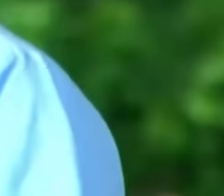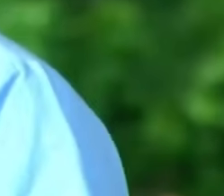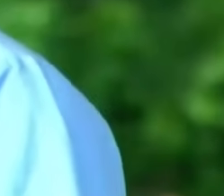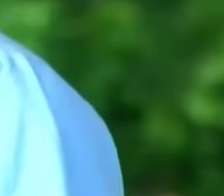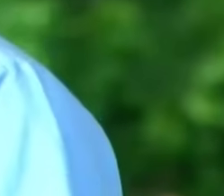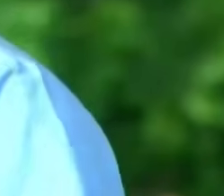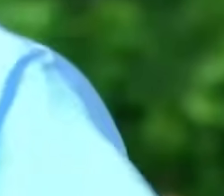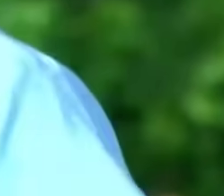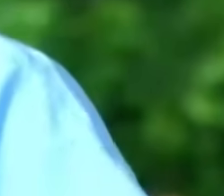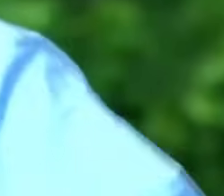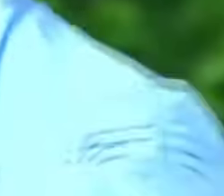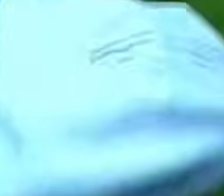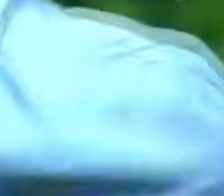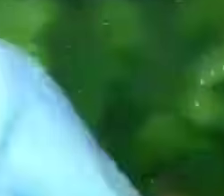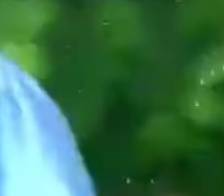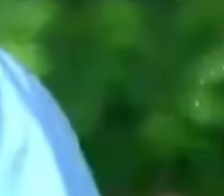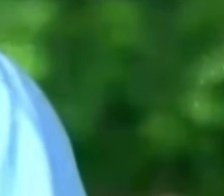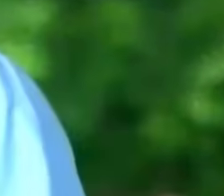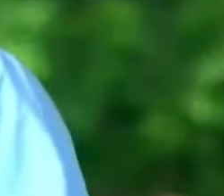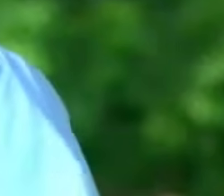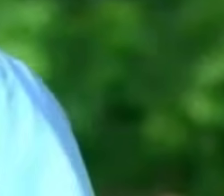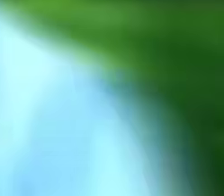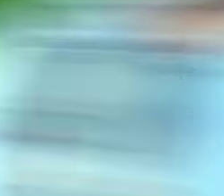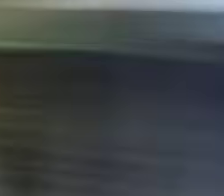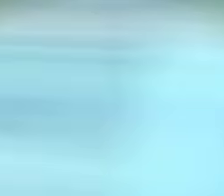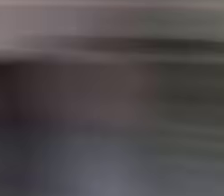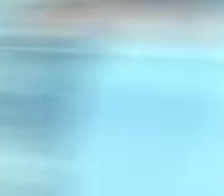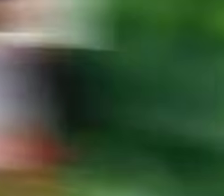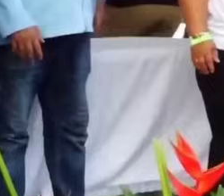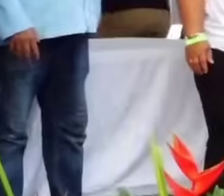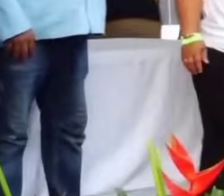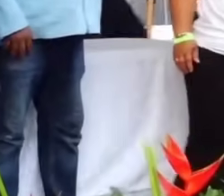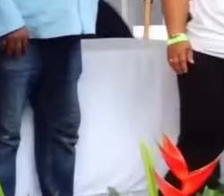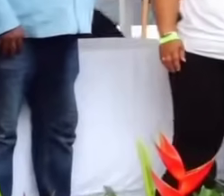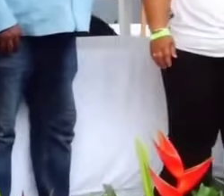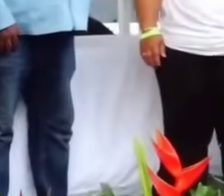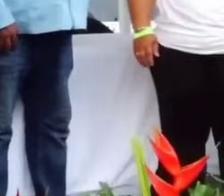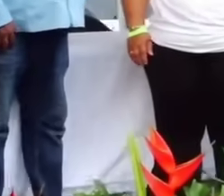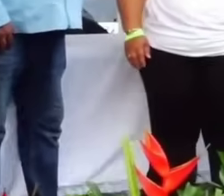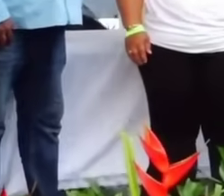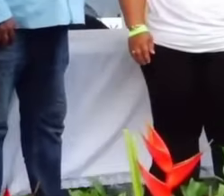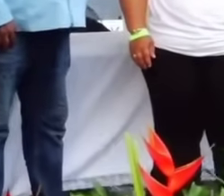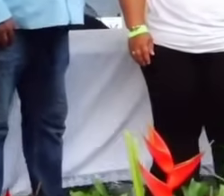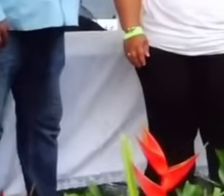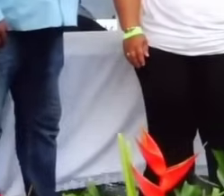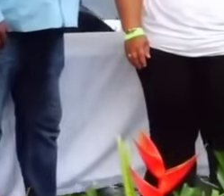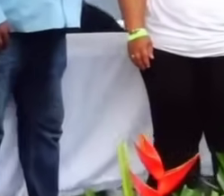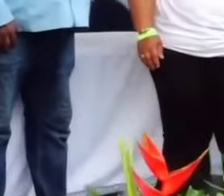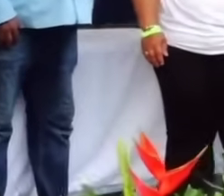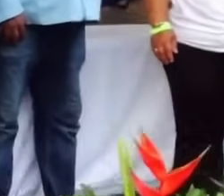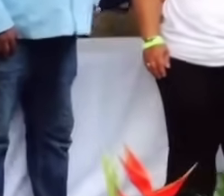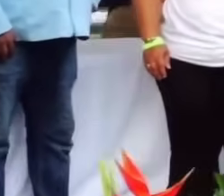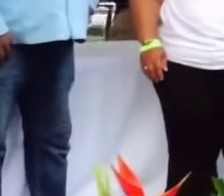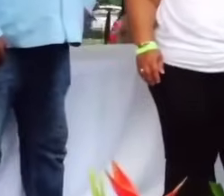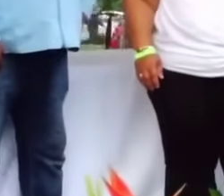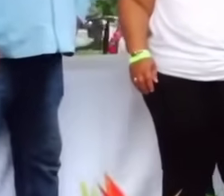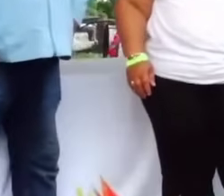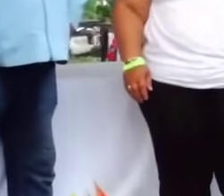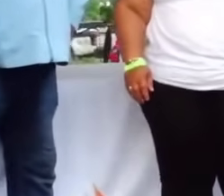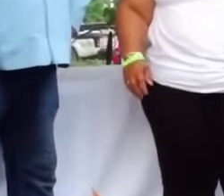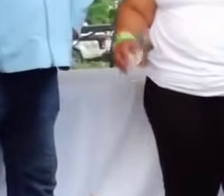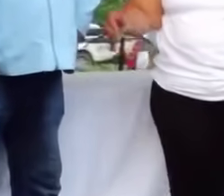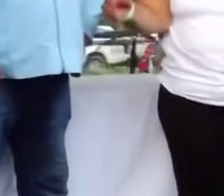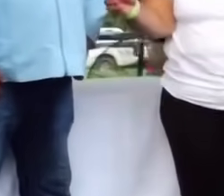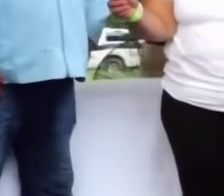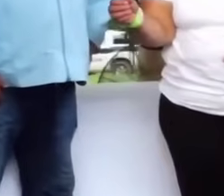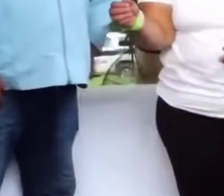realizando los sueños de todos los y todas las campesinas. Si bien es cierto el presidente se la ha jugado por los campesinos, los ancianos y